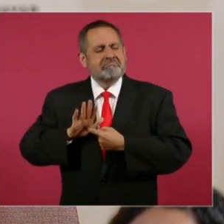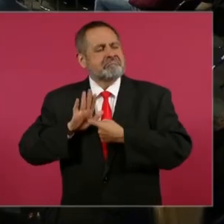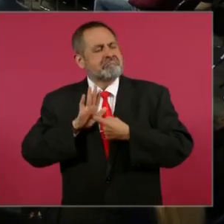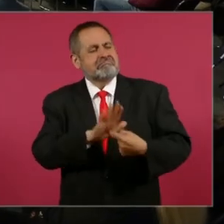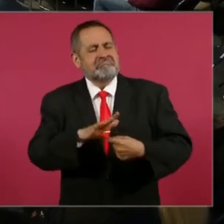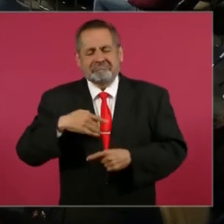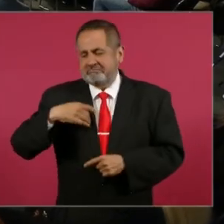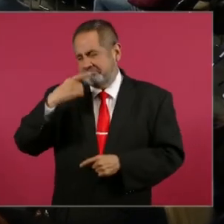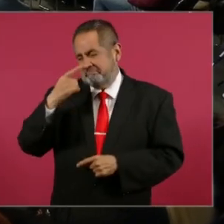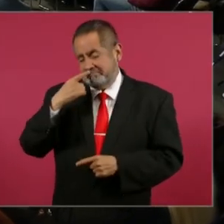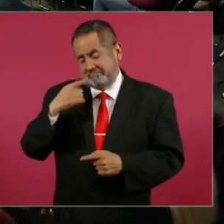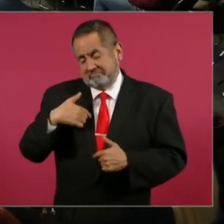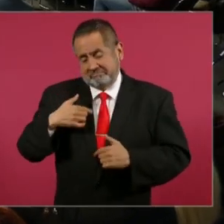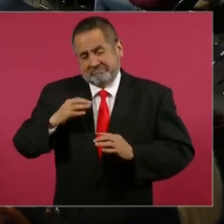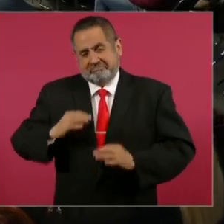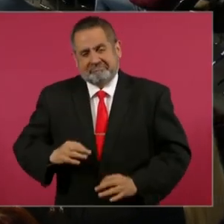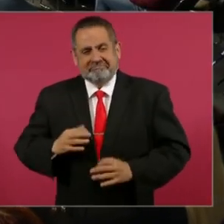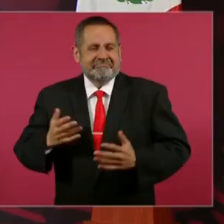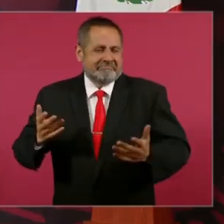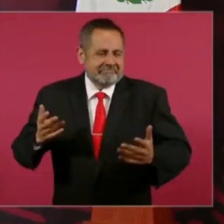presumir, ¿no?